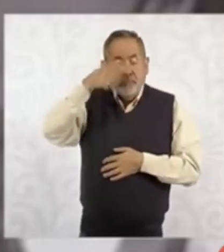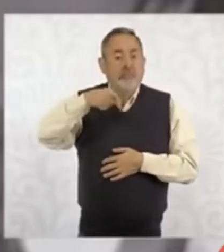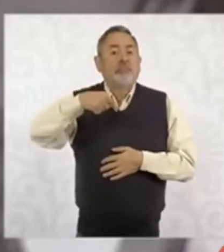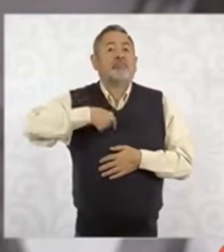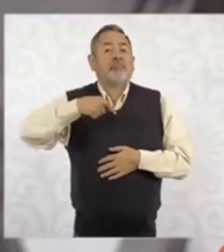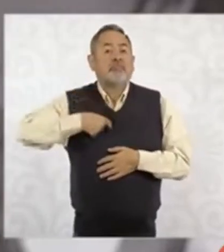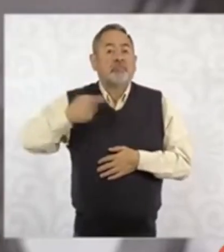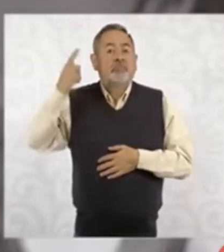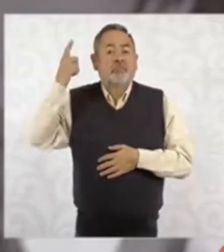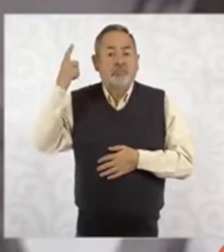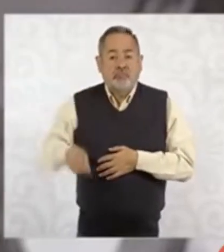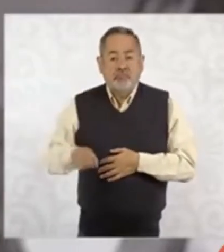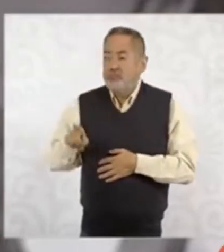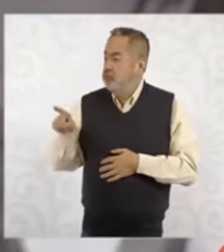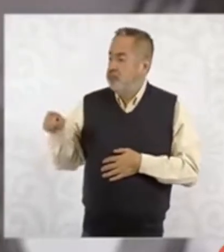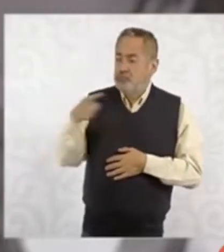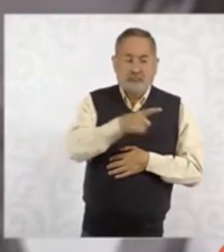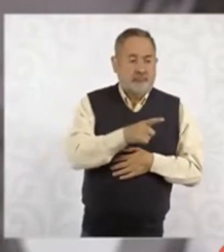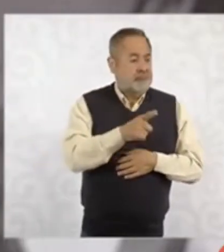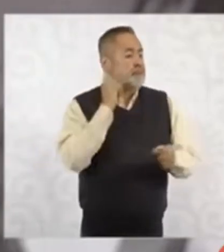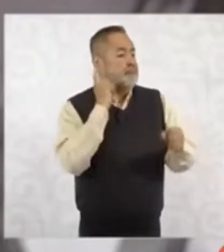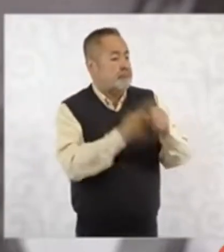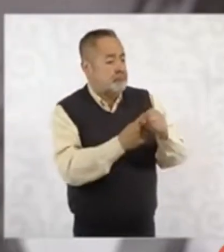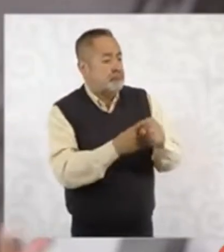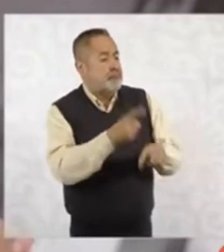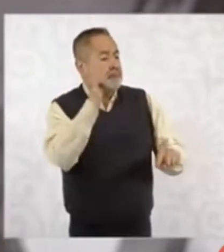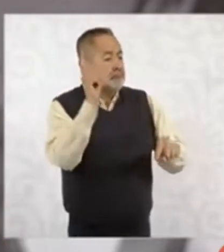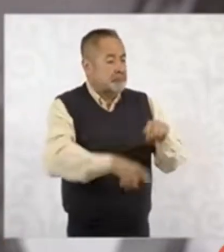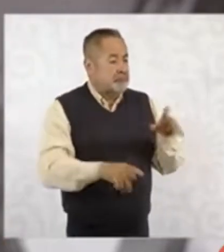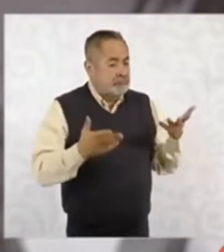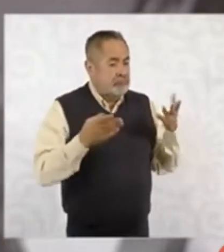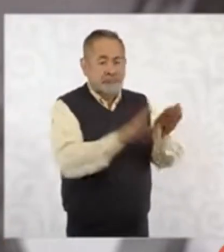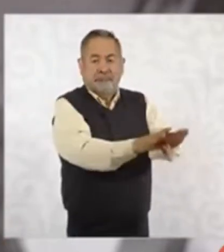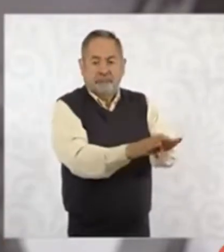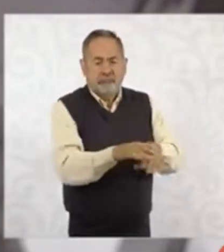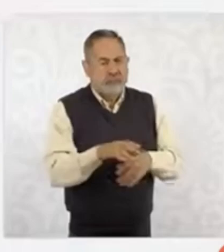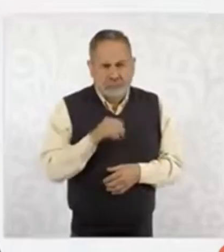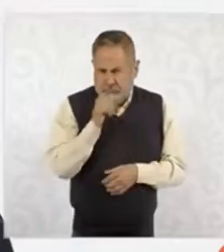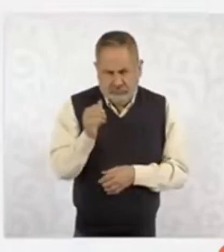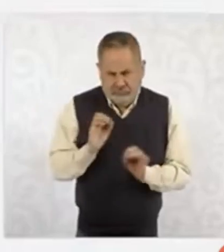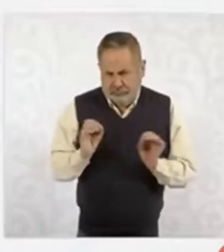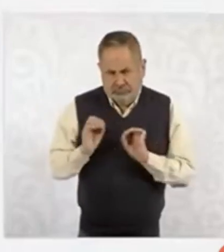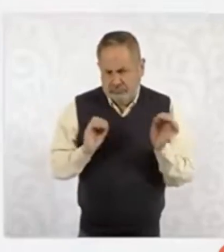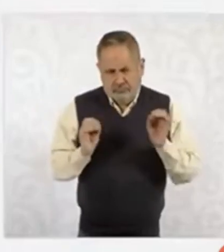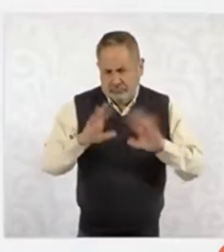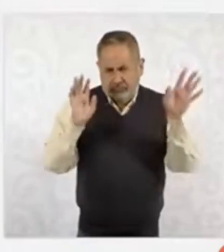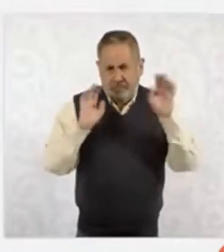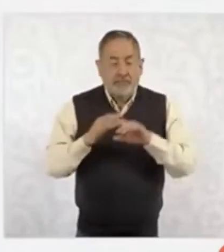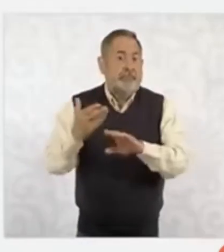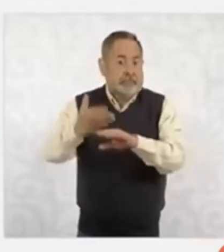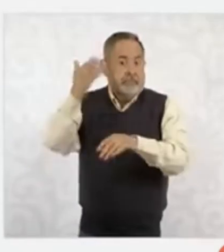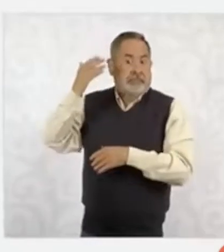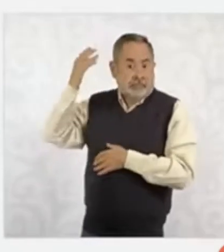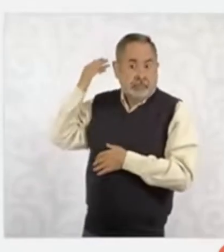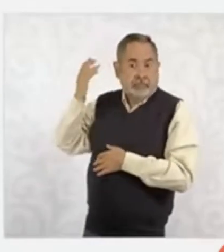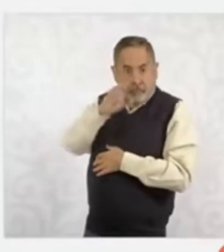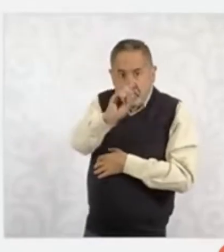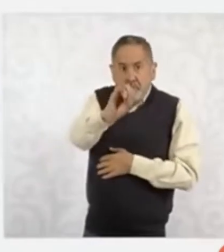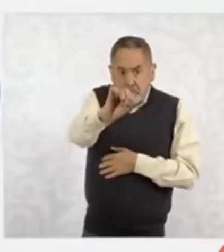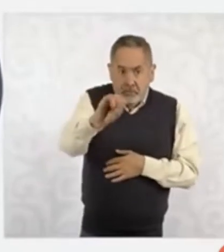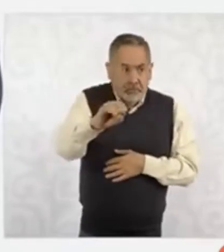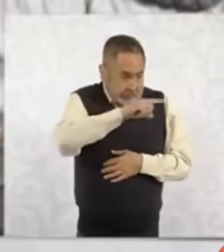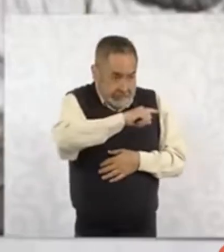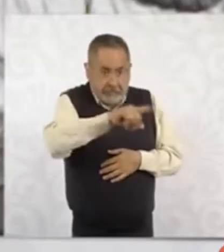Estado para censurar a una televisora. Vean qué diferencia. En el pasado sí censuraban y ellos